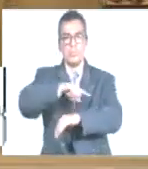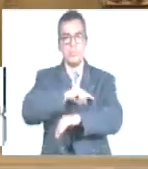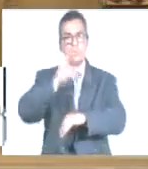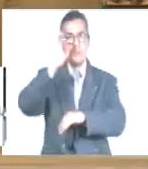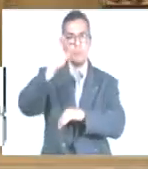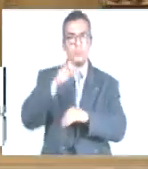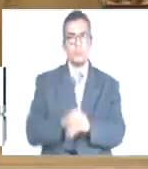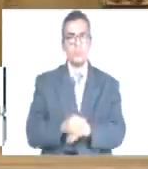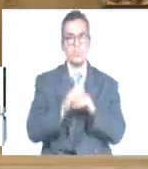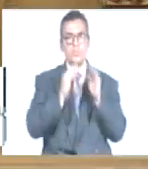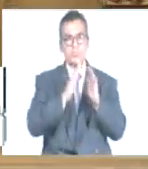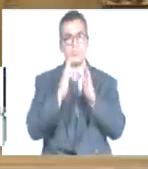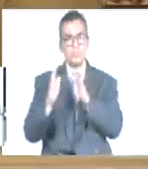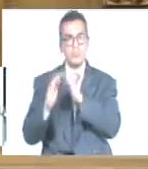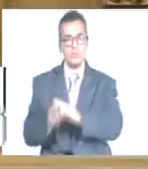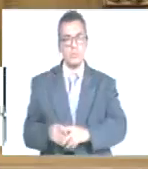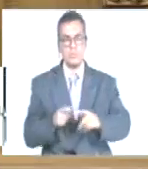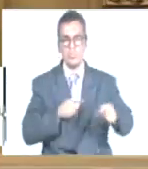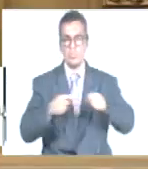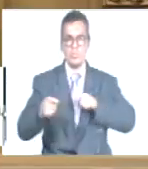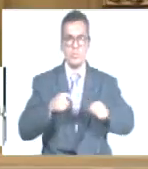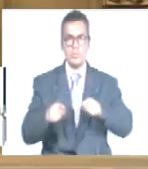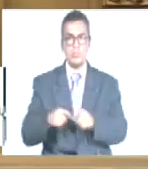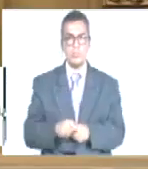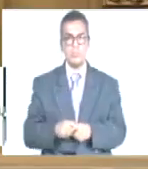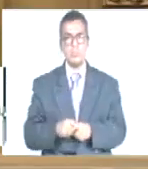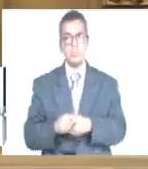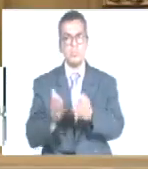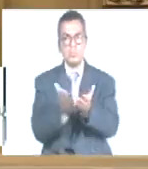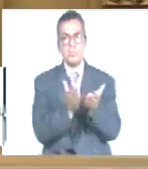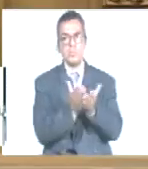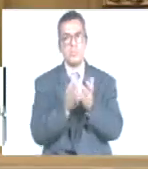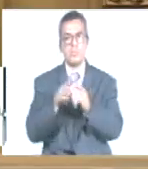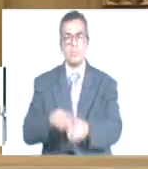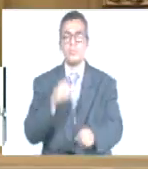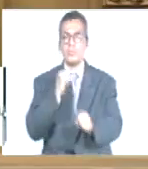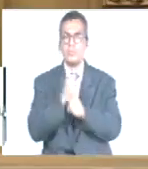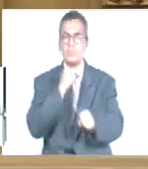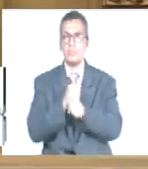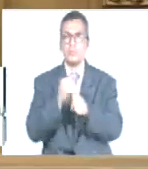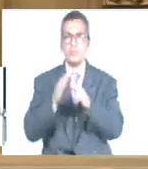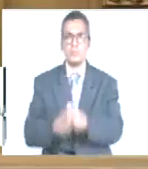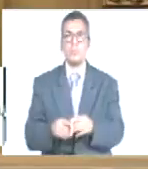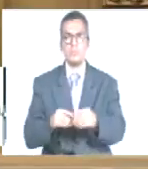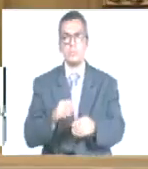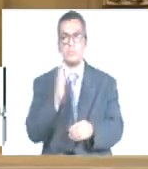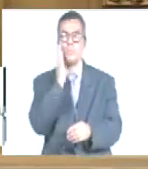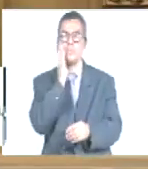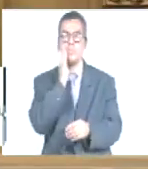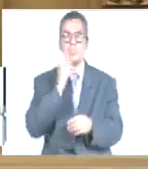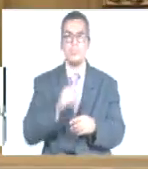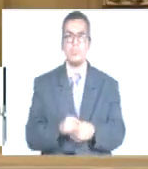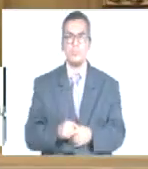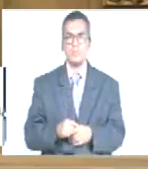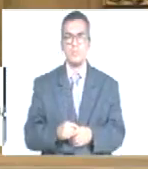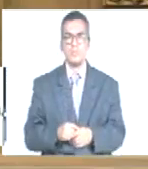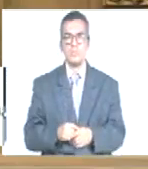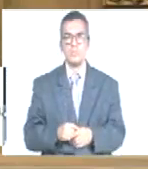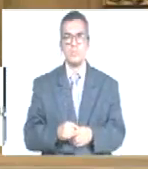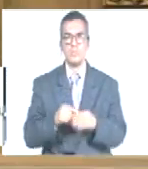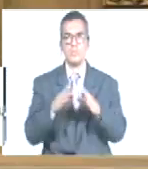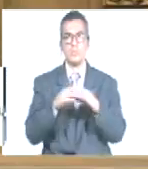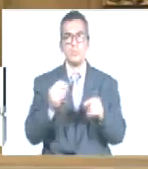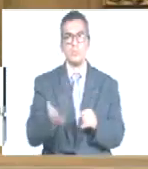país organizan, se movilizan, estudian, trabajan, son madres y, lo